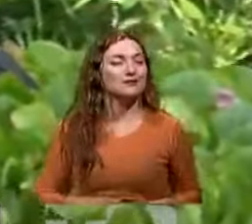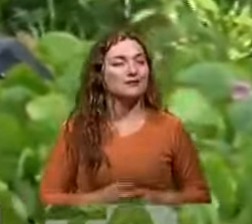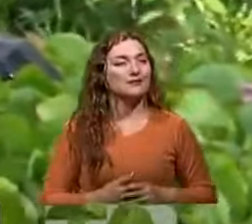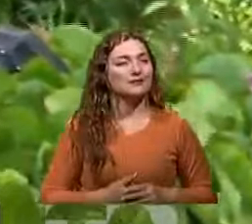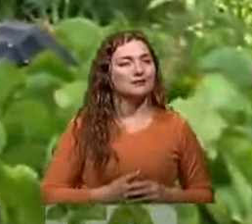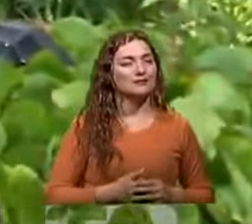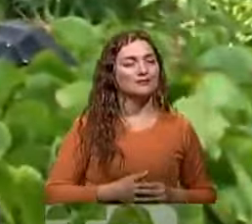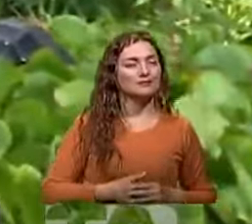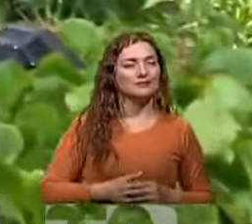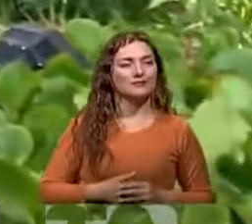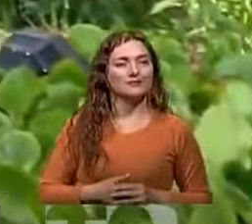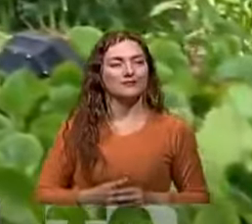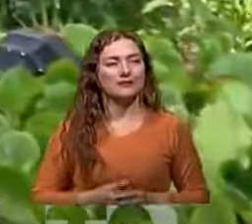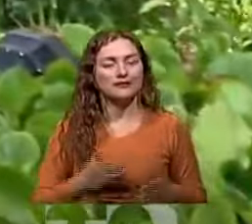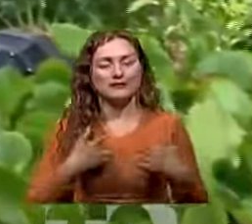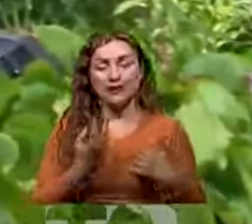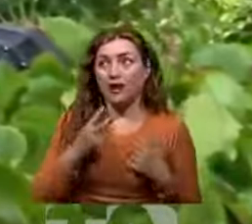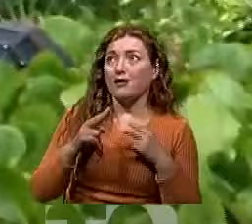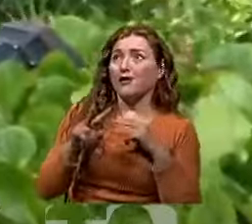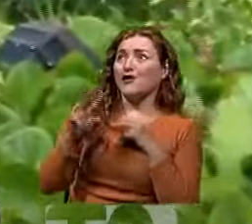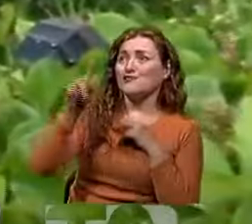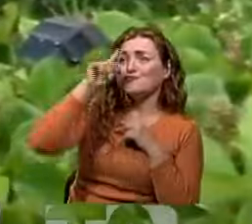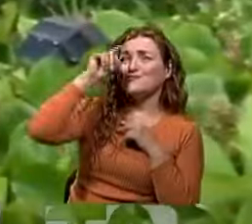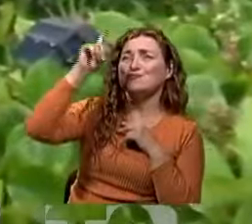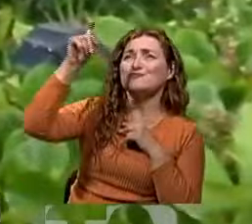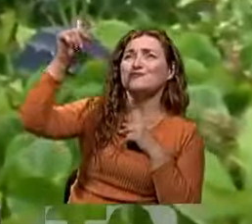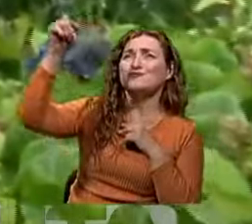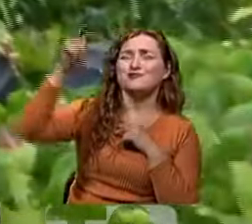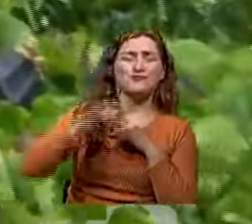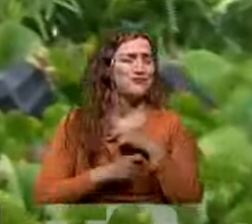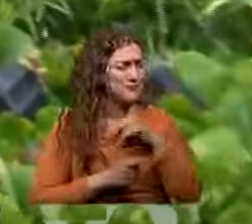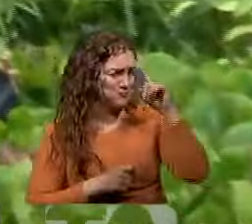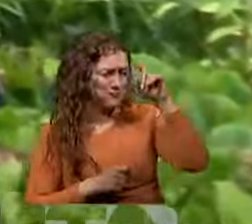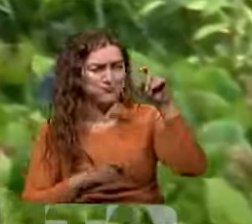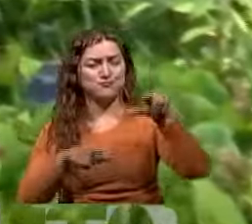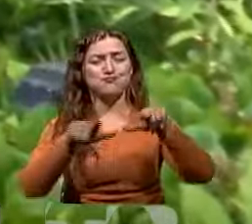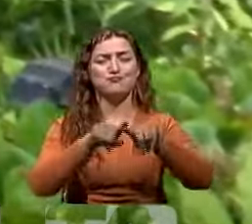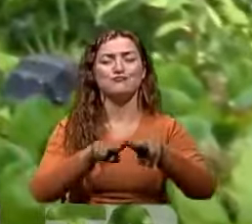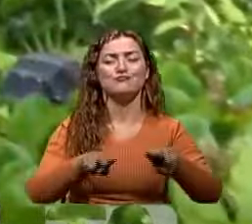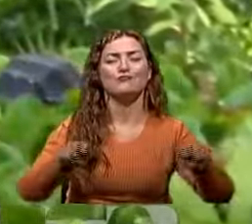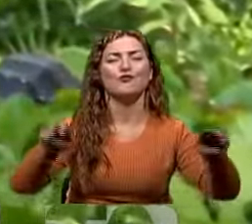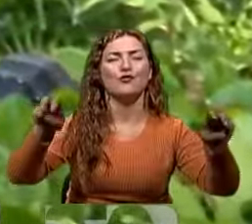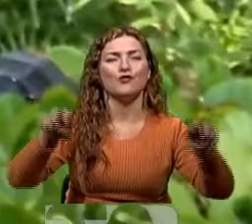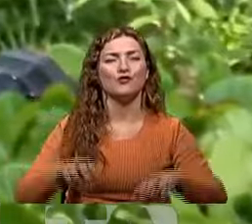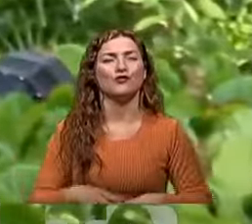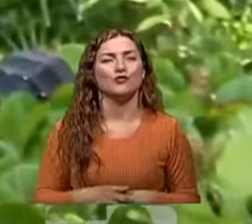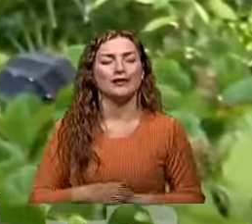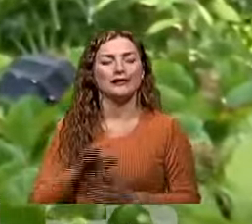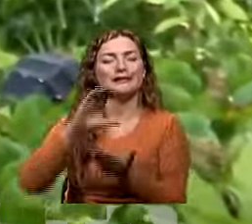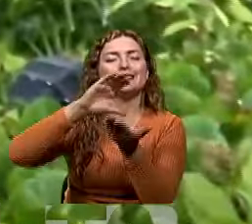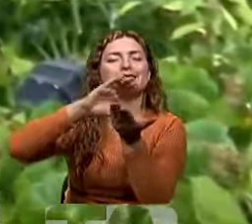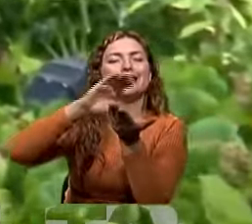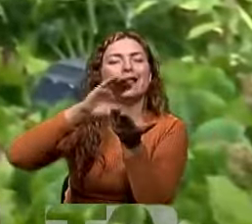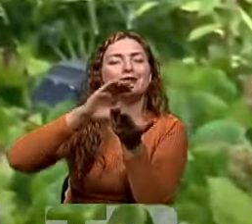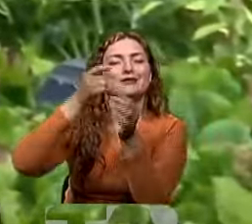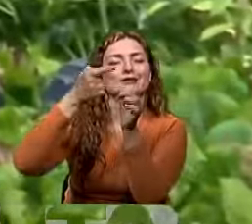que nos invita a soñar, ¿no? En un espacio natural ubicado en el pleno centro